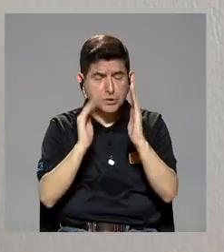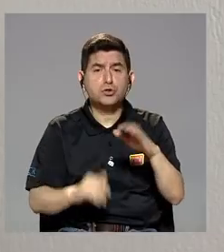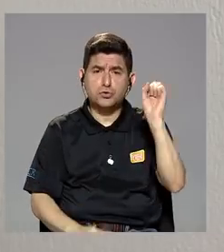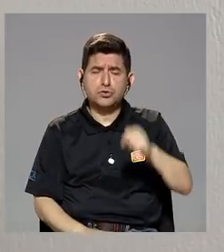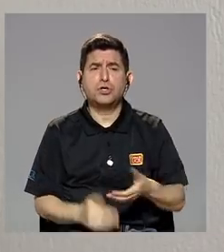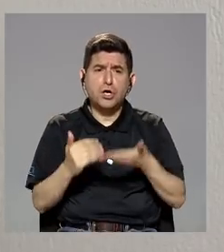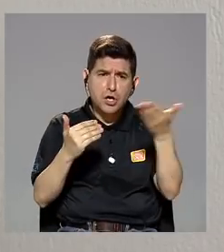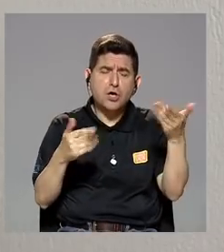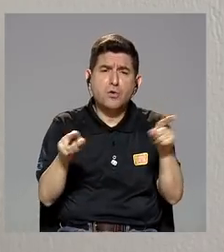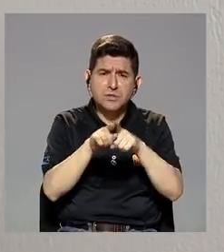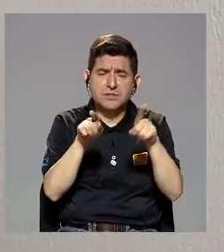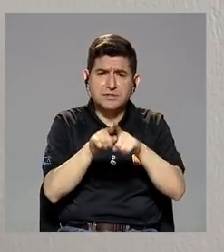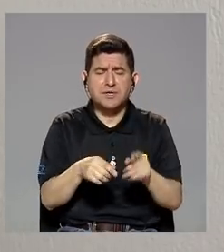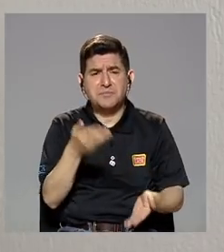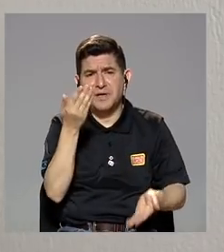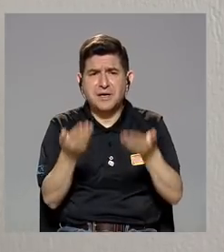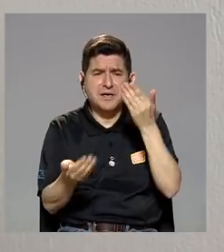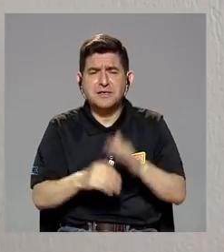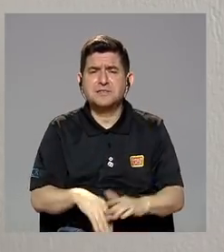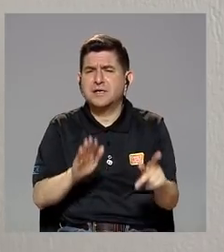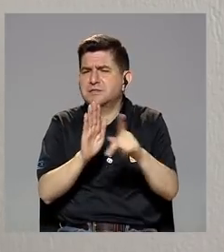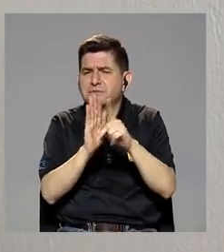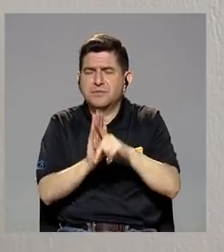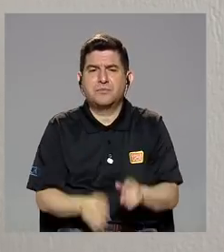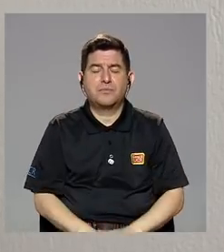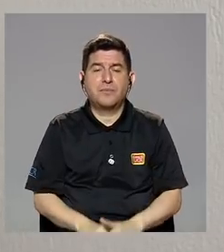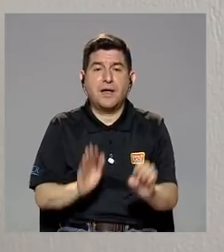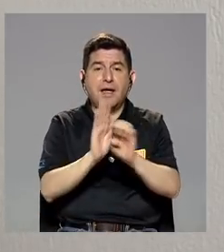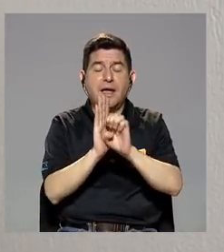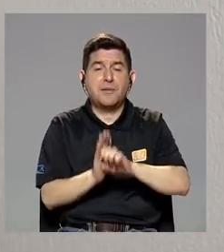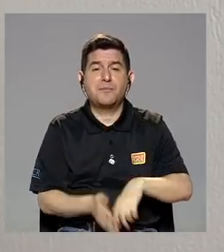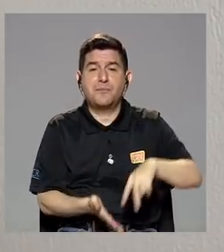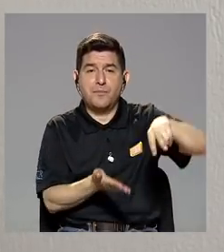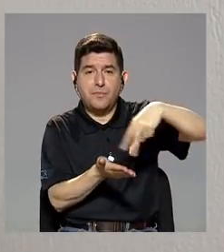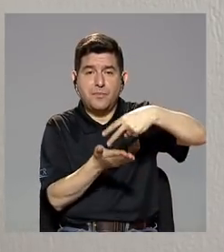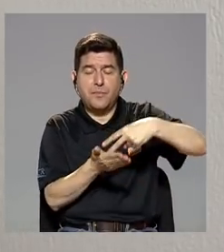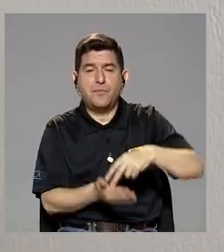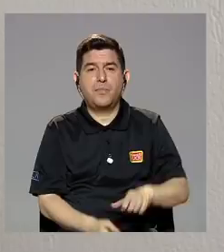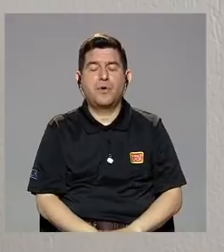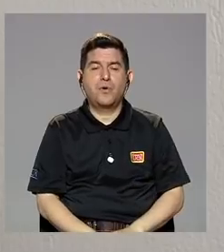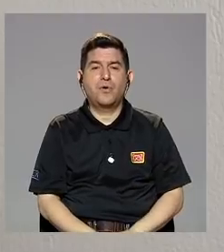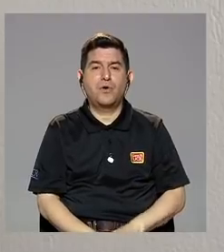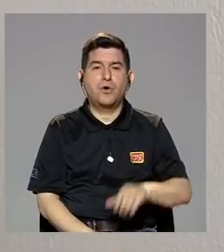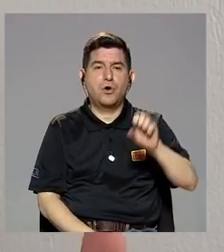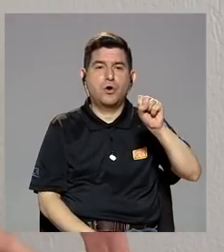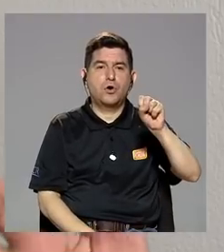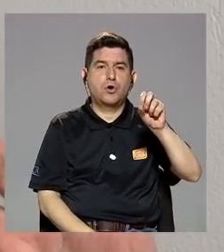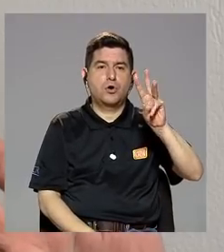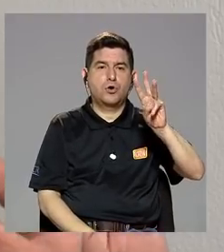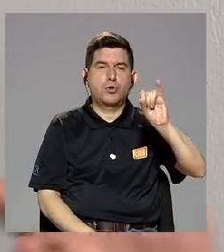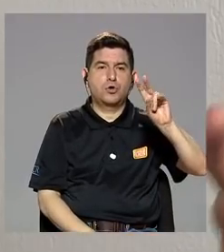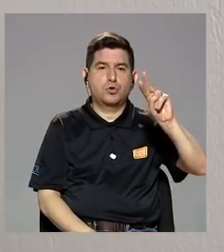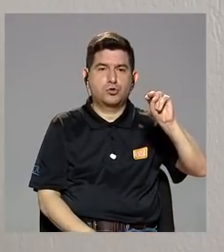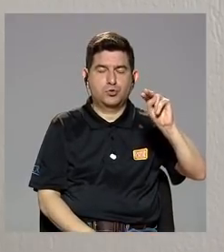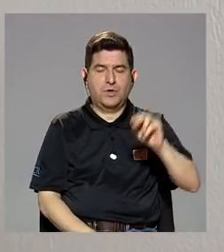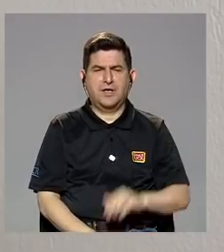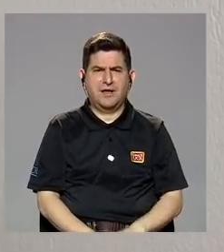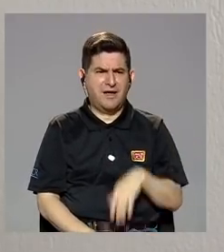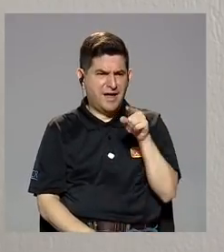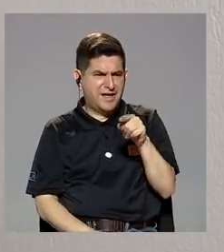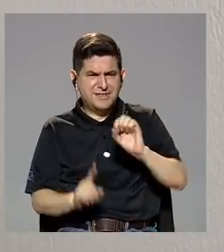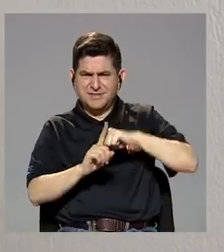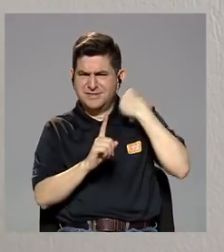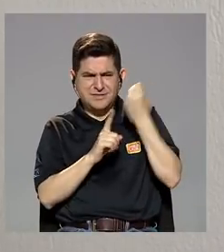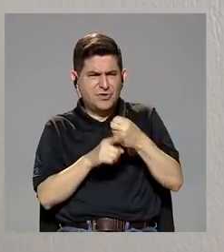rescatar algunas cosas que estaban un tanto proscritas como el swing por ejemplo que a mí me encantó cuando oí la primera pareja de energía esta